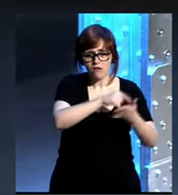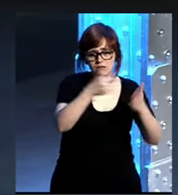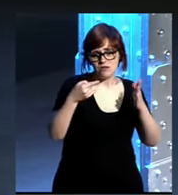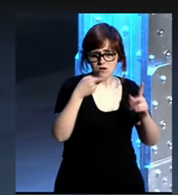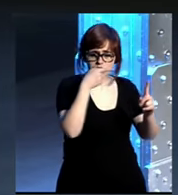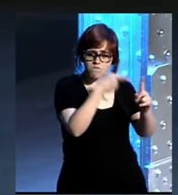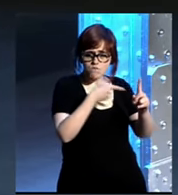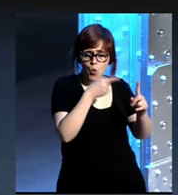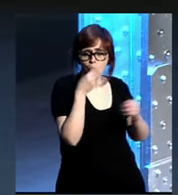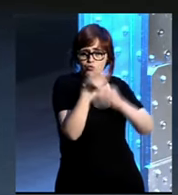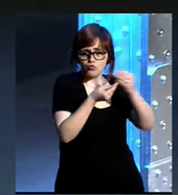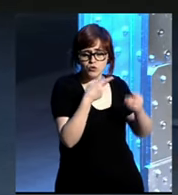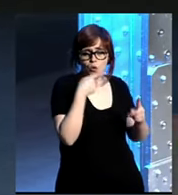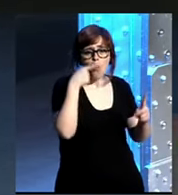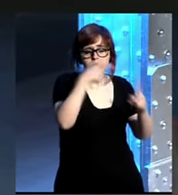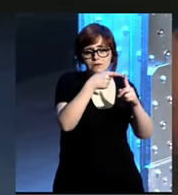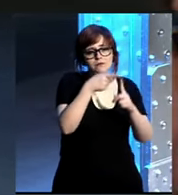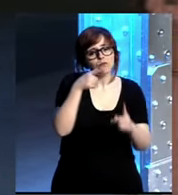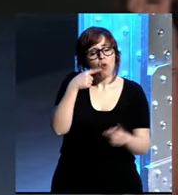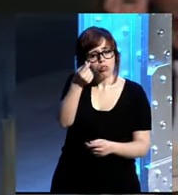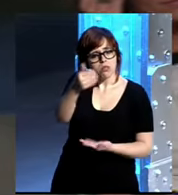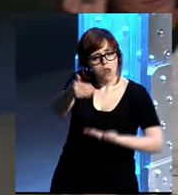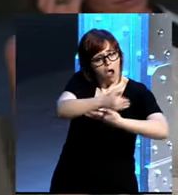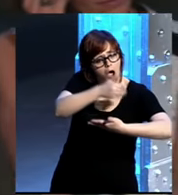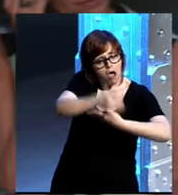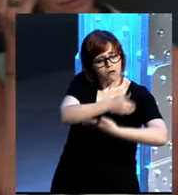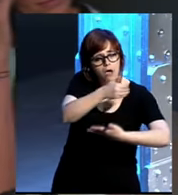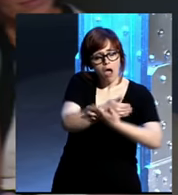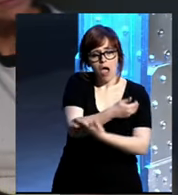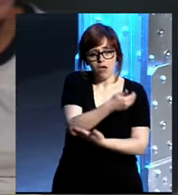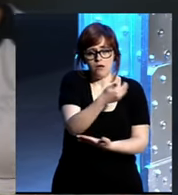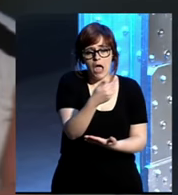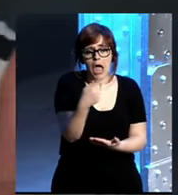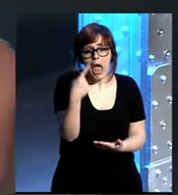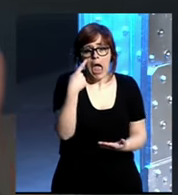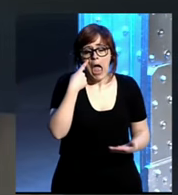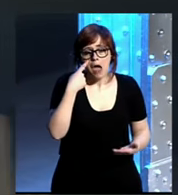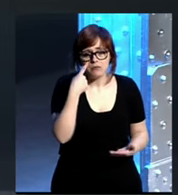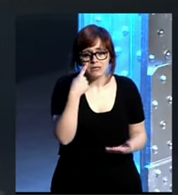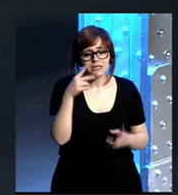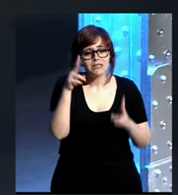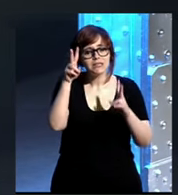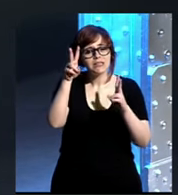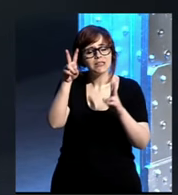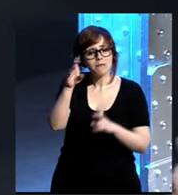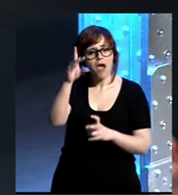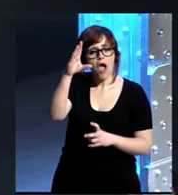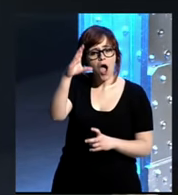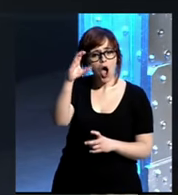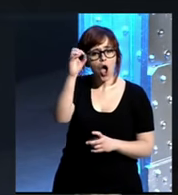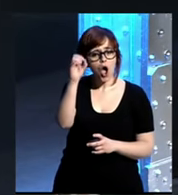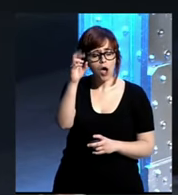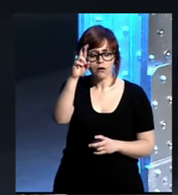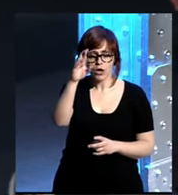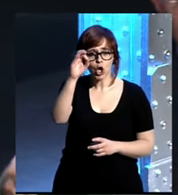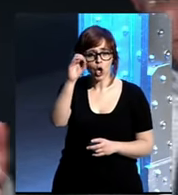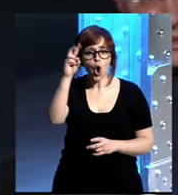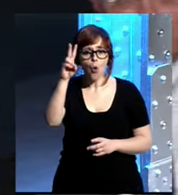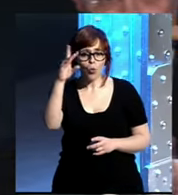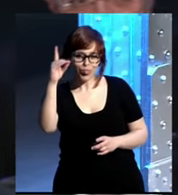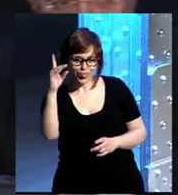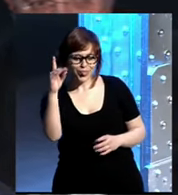de captación de fondos. No te oculto que en los fenómenos de crowd, si tú generas plataformas de crowd, puedes